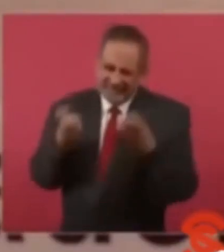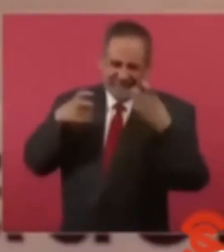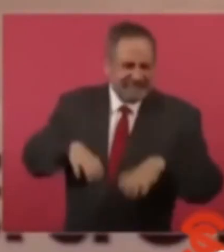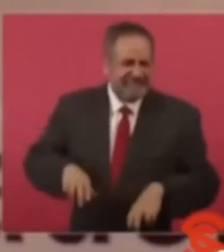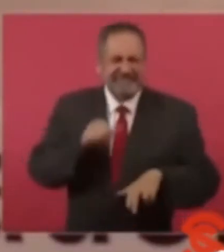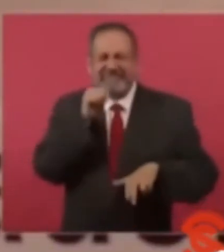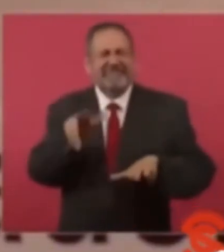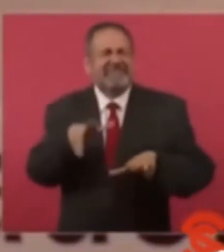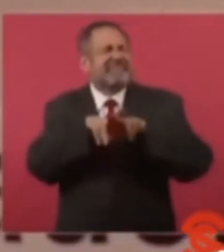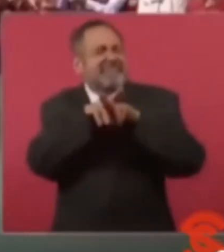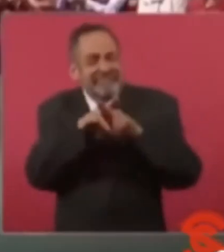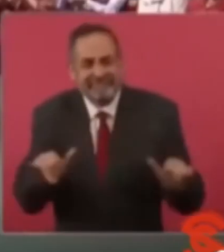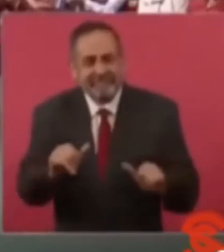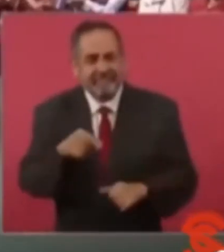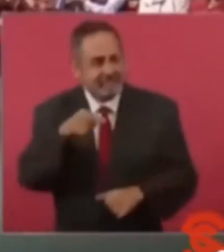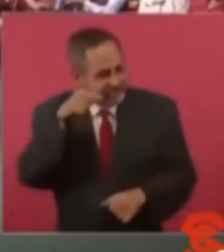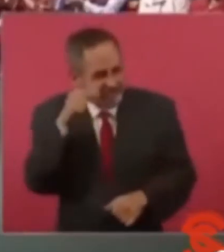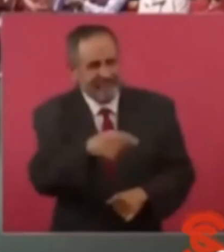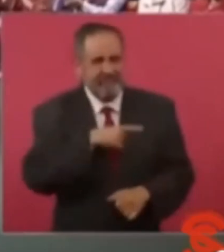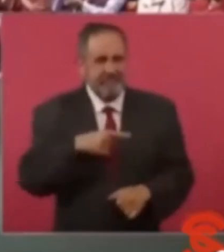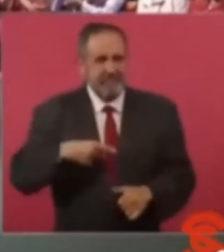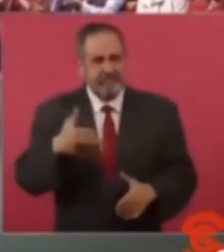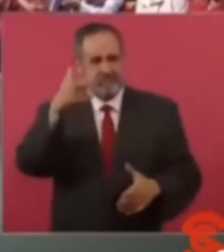los demás.